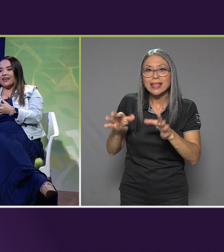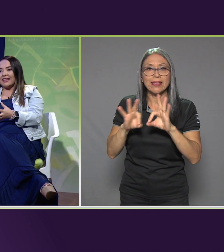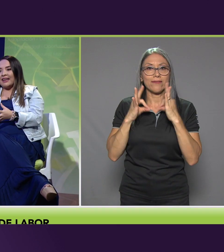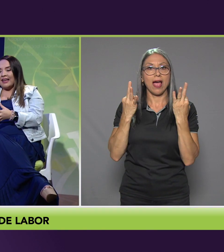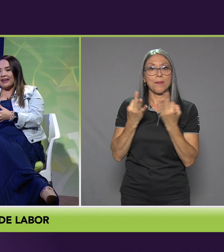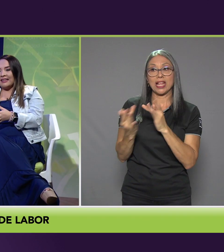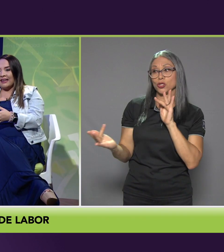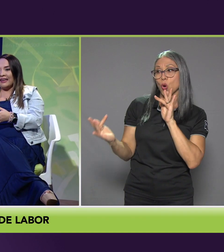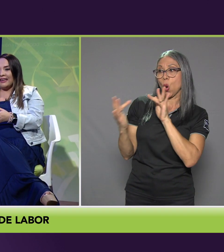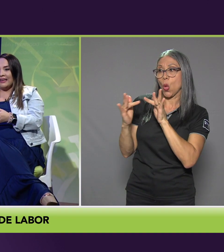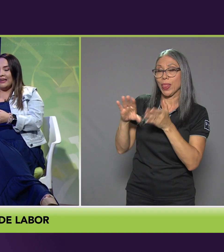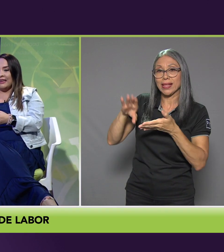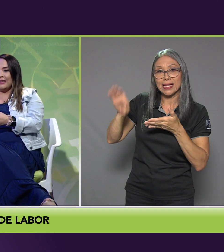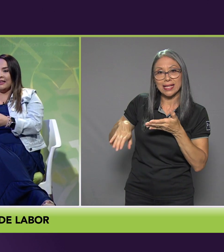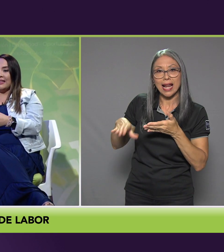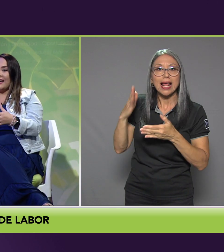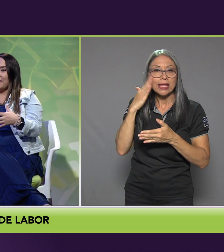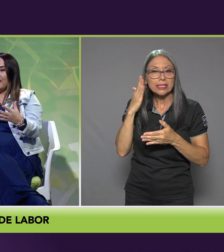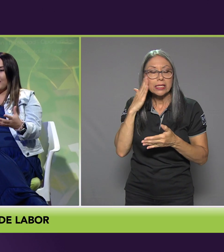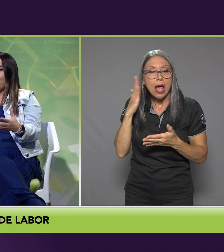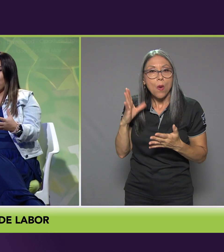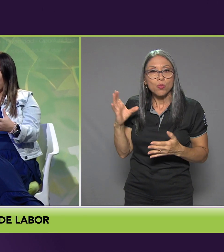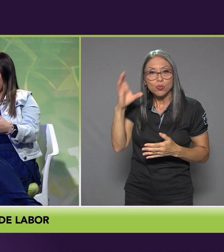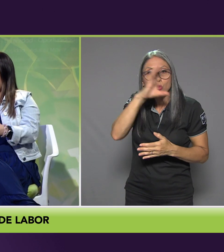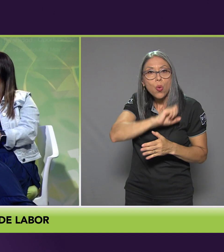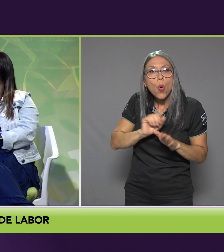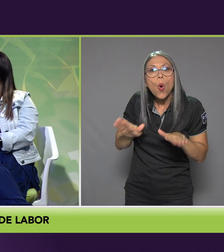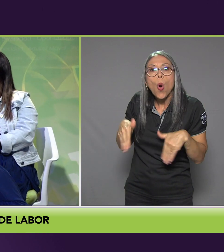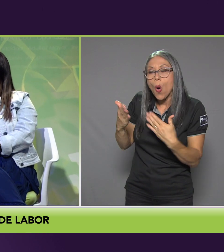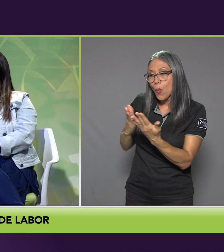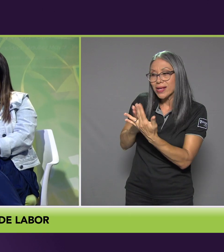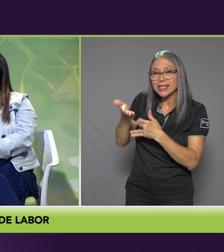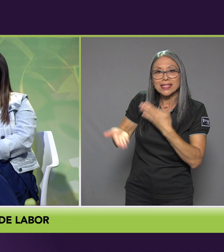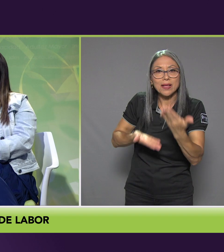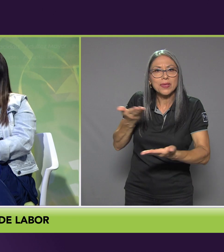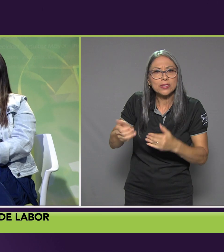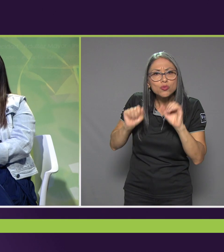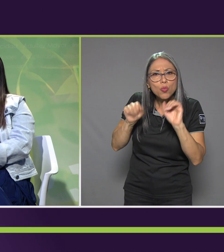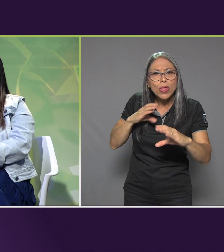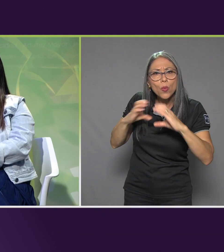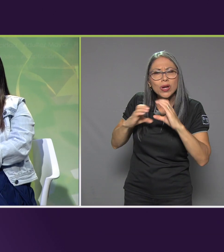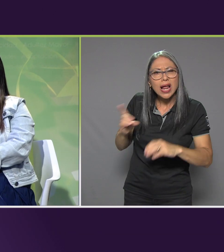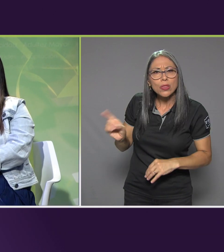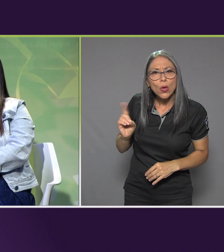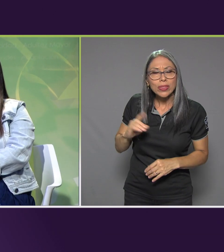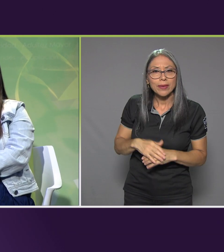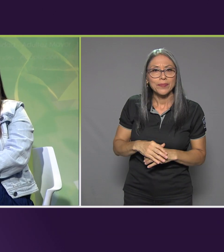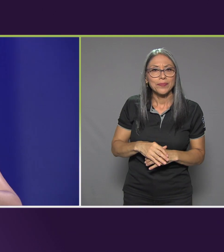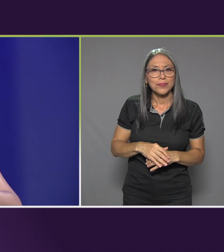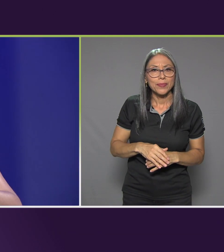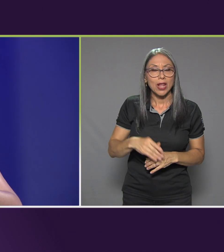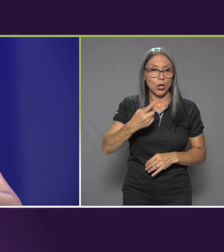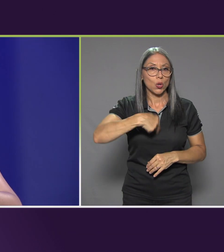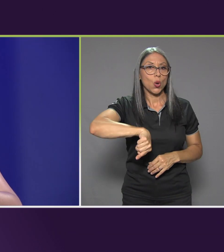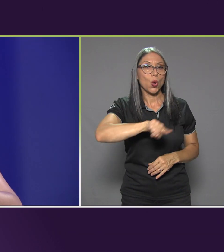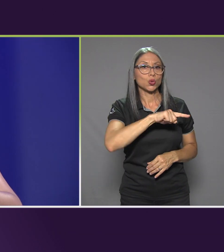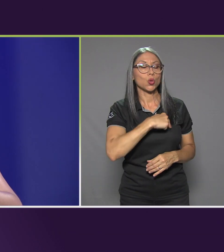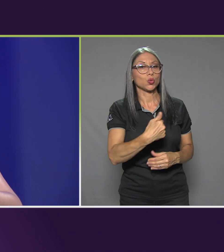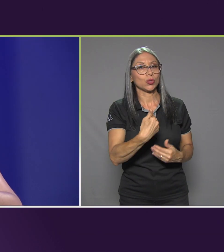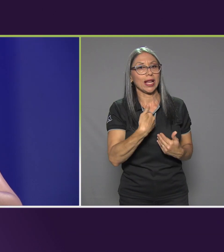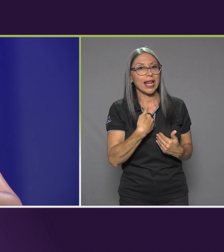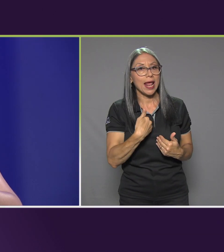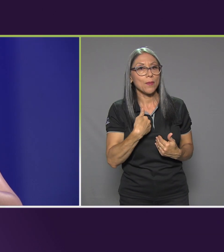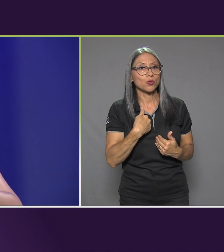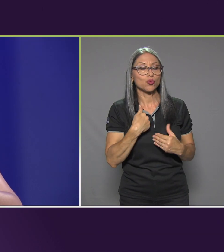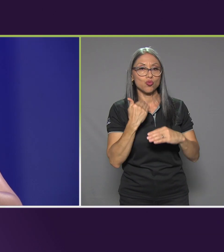en contactar al SENARIEC y enterarse más de cómo acceder a estos servicios, ¿a dónde se podría comunicar? Bueno, nosotros tenemos